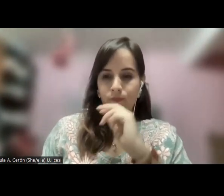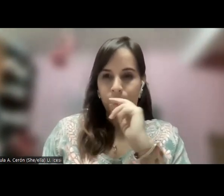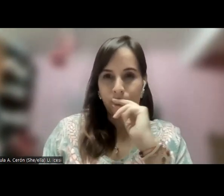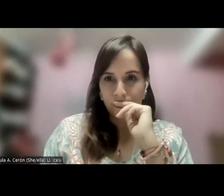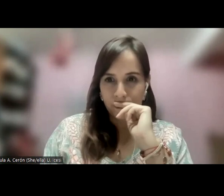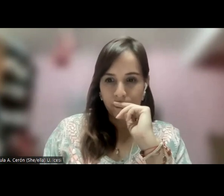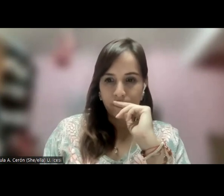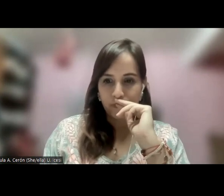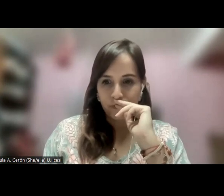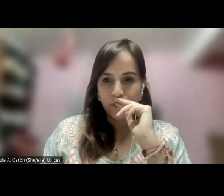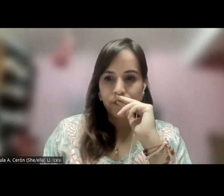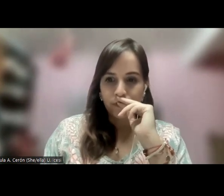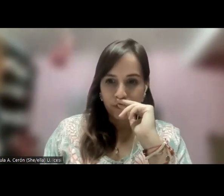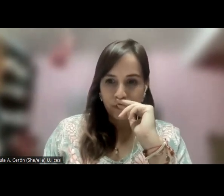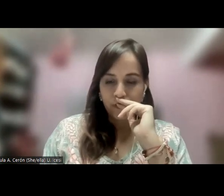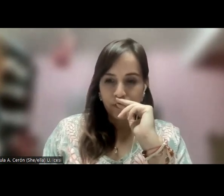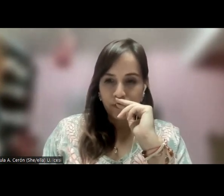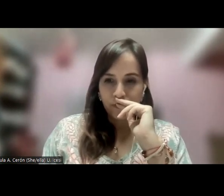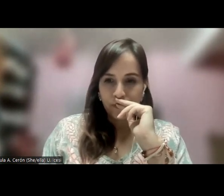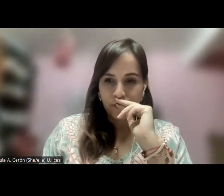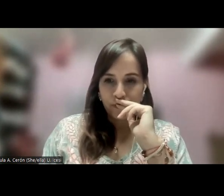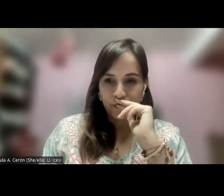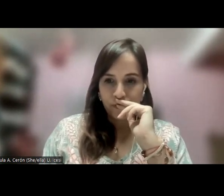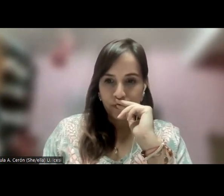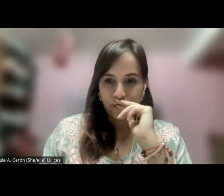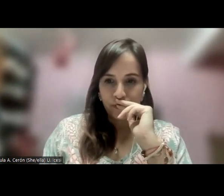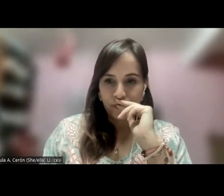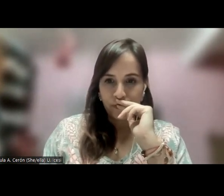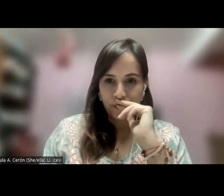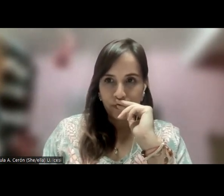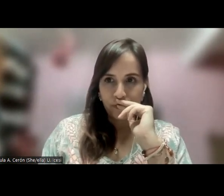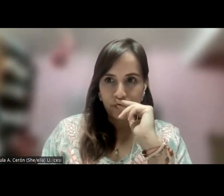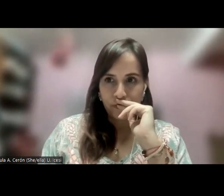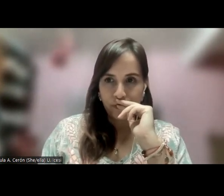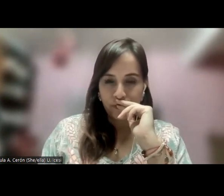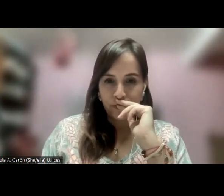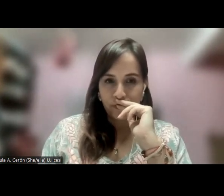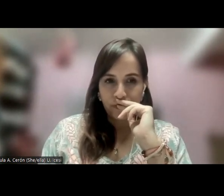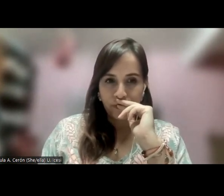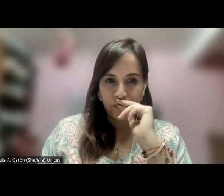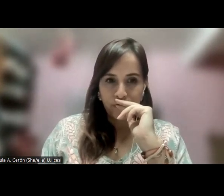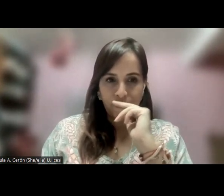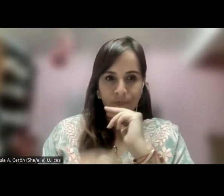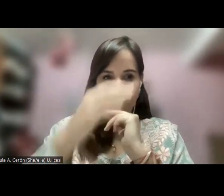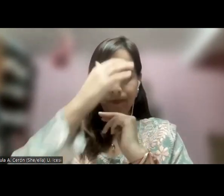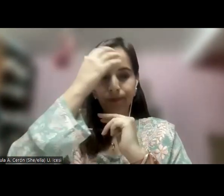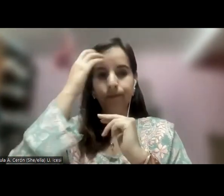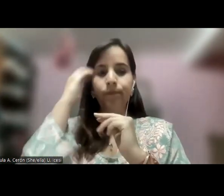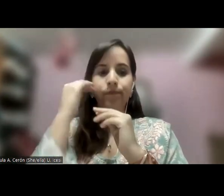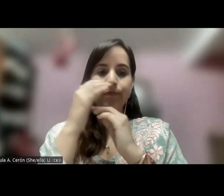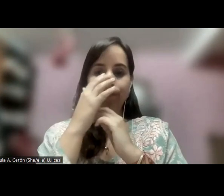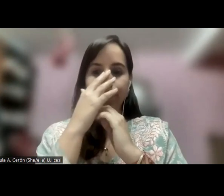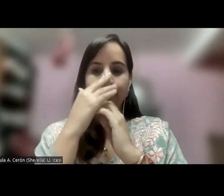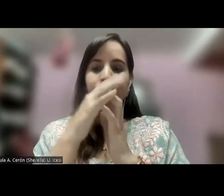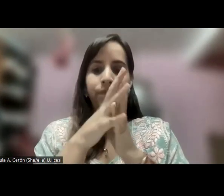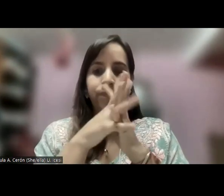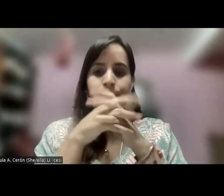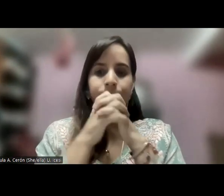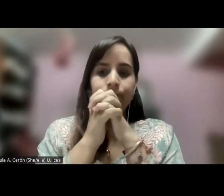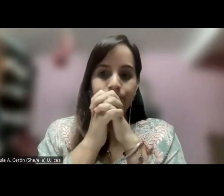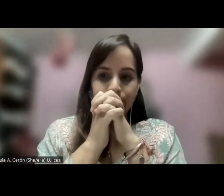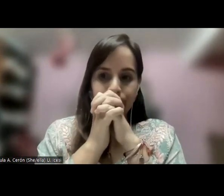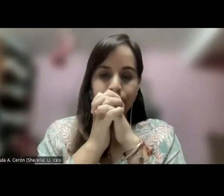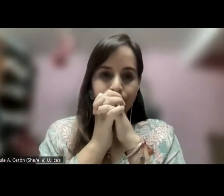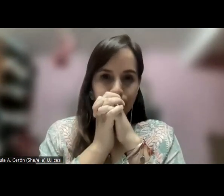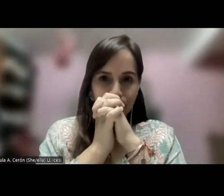los cuidados que históricamente habían hecho las personas que habían cuidado por ejemplo y que eso se reconociera también en términos